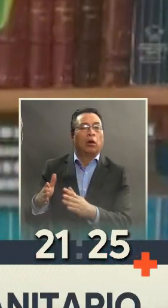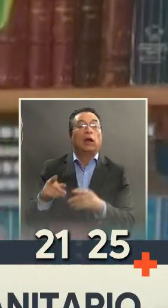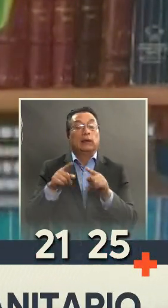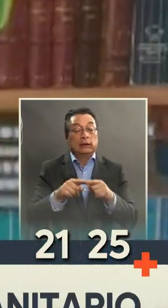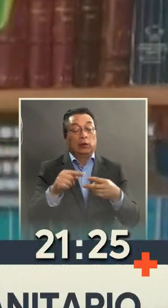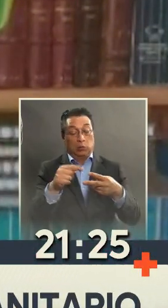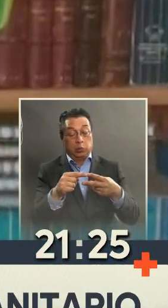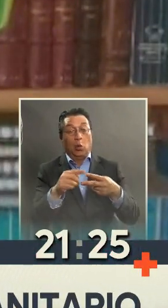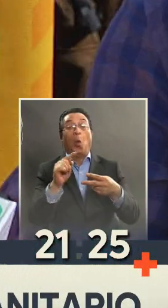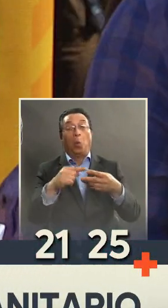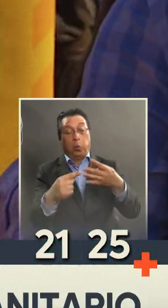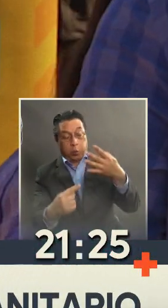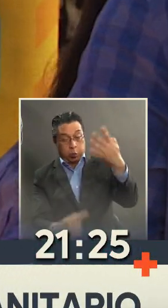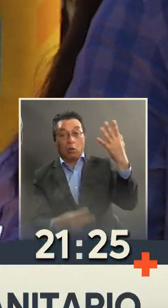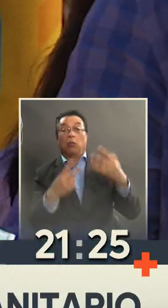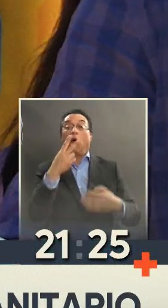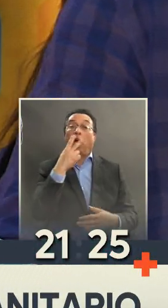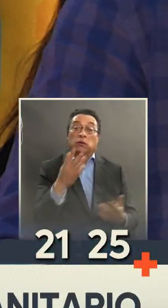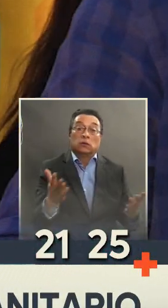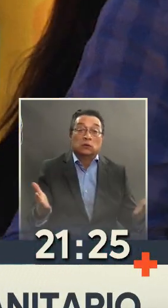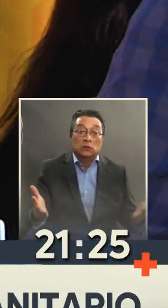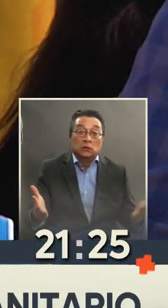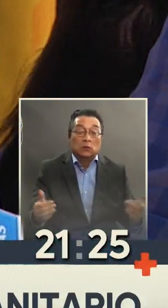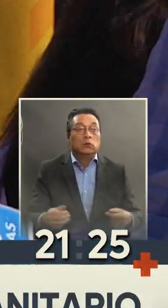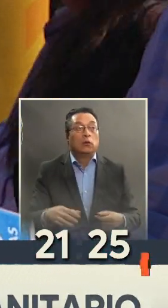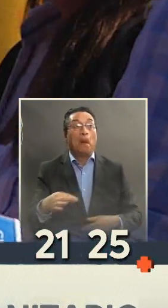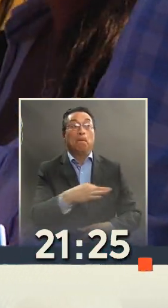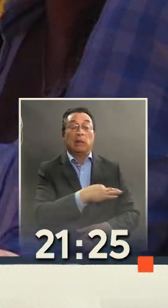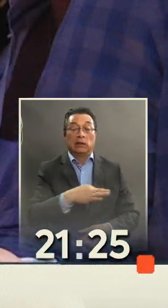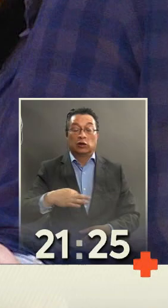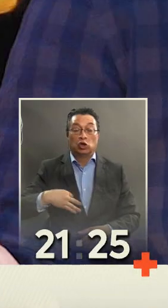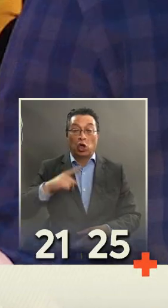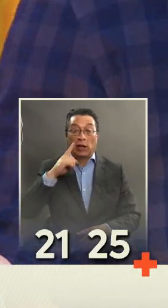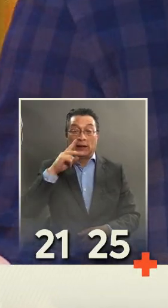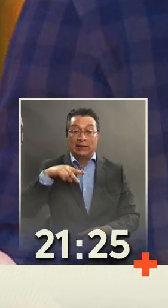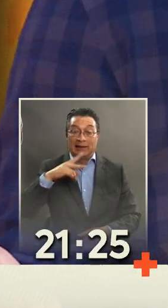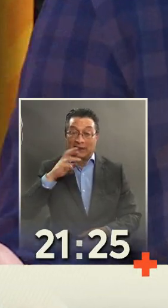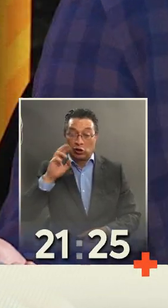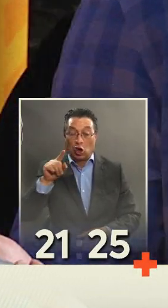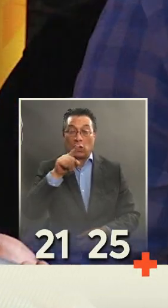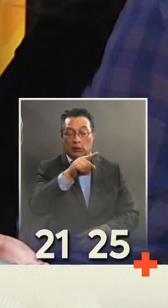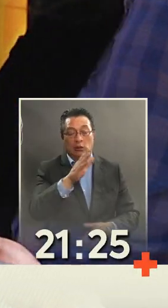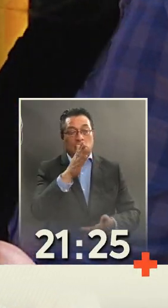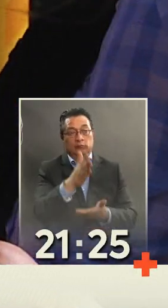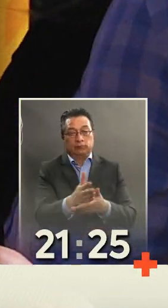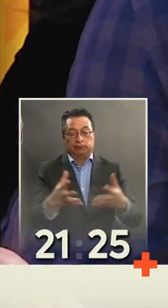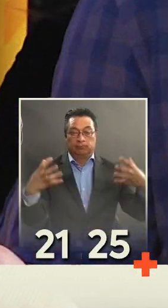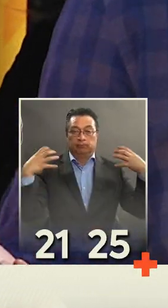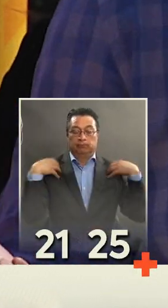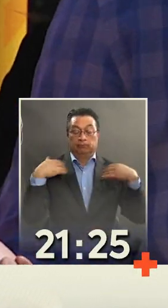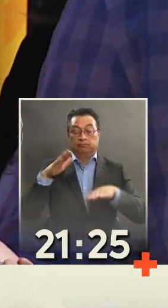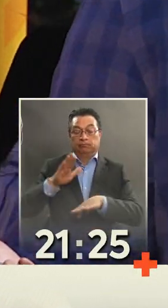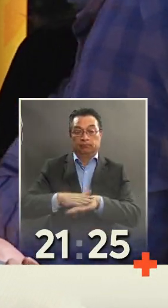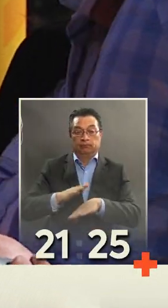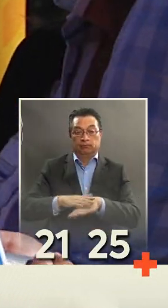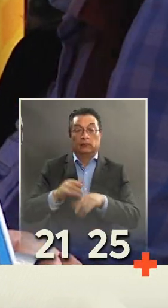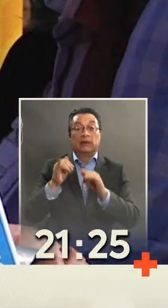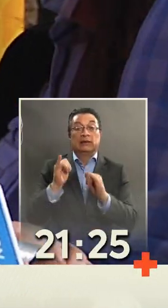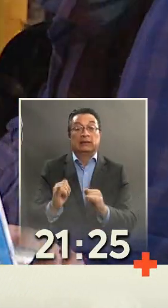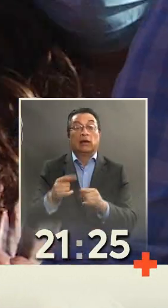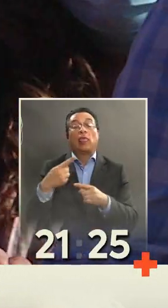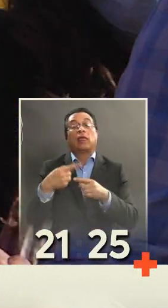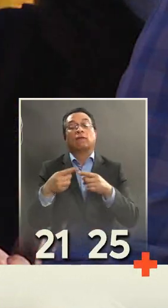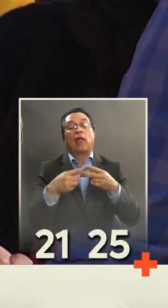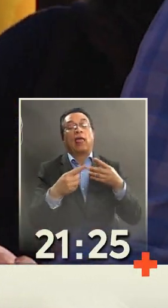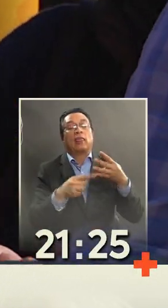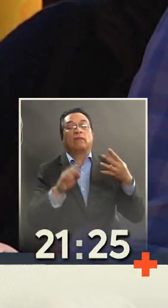otorgado muchísimas más. A ver, el Ministerio del Interior es quien determina, ¿cierto?, aquellos permisos que tienen distintas características.